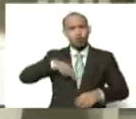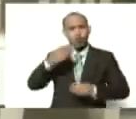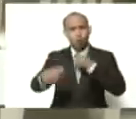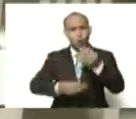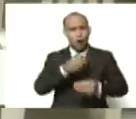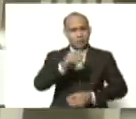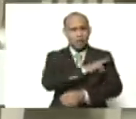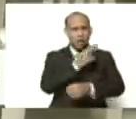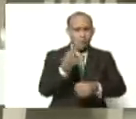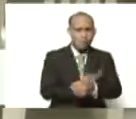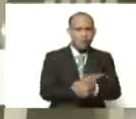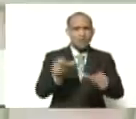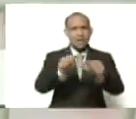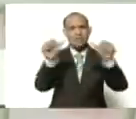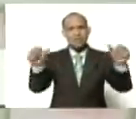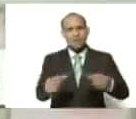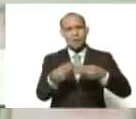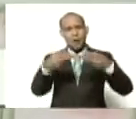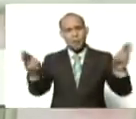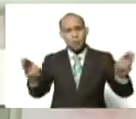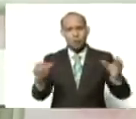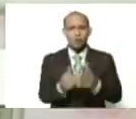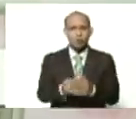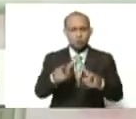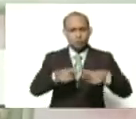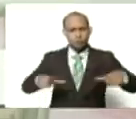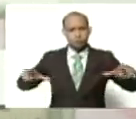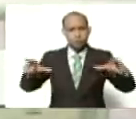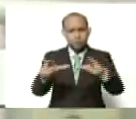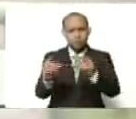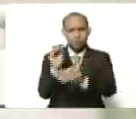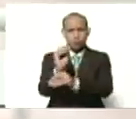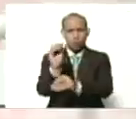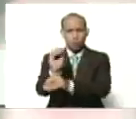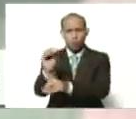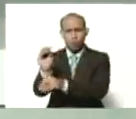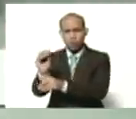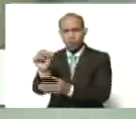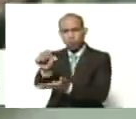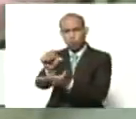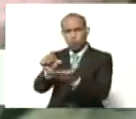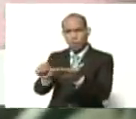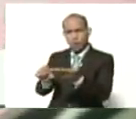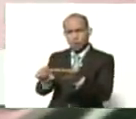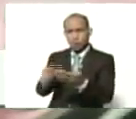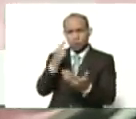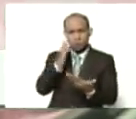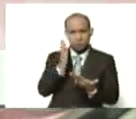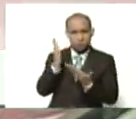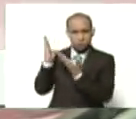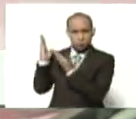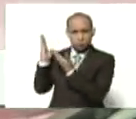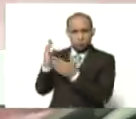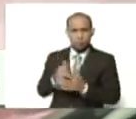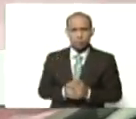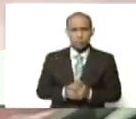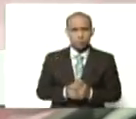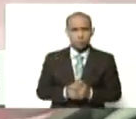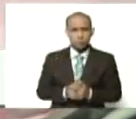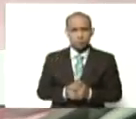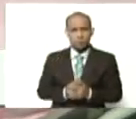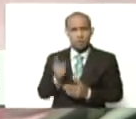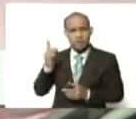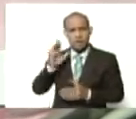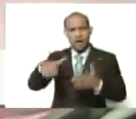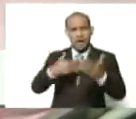público regional de salud. Estamos en la sala de rehabilitación del quirófano de nuestro CDI. Aquí, hasta marzo del